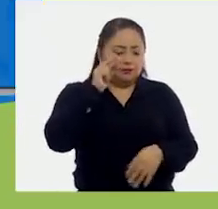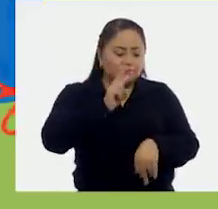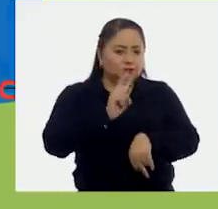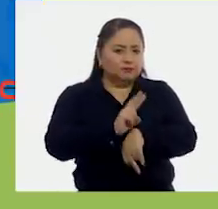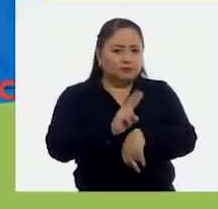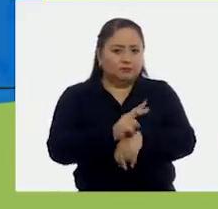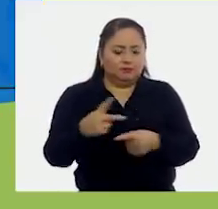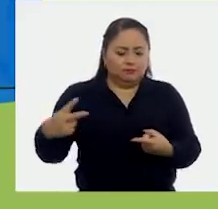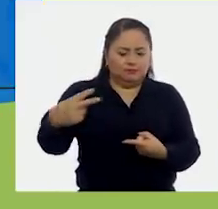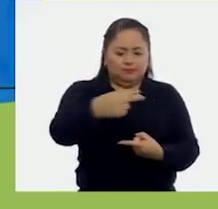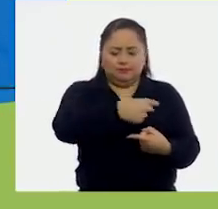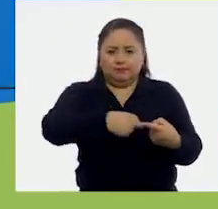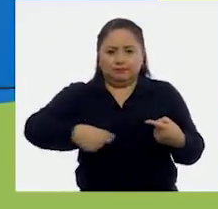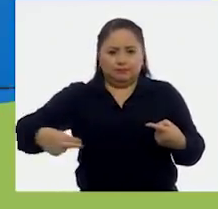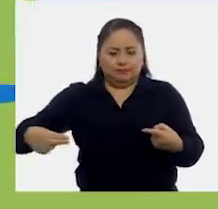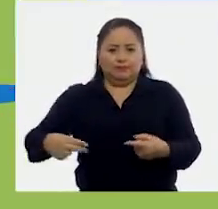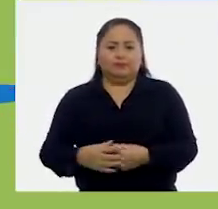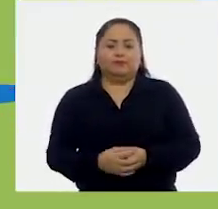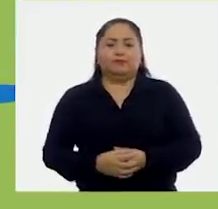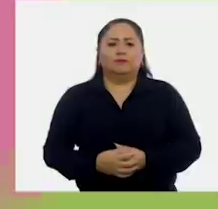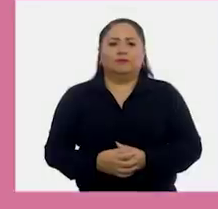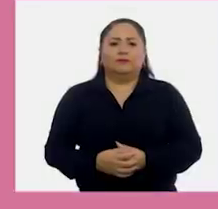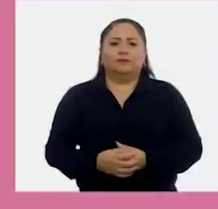las líneas marcadas.